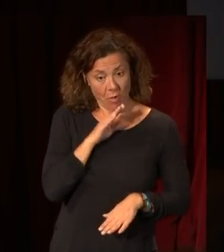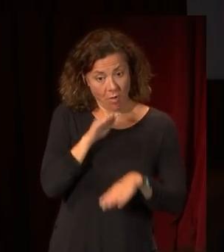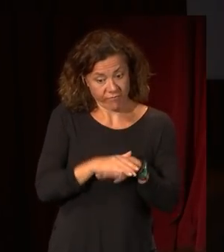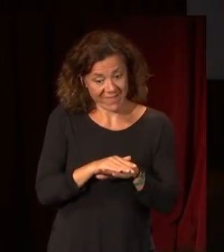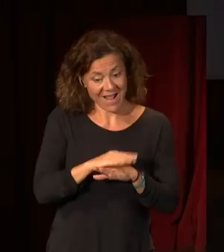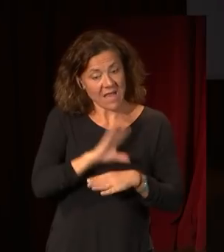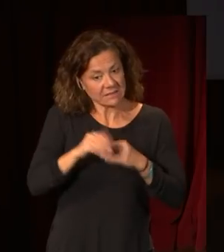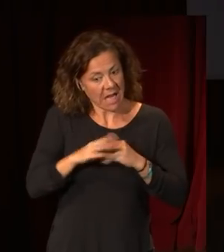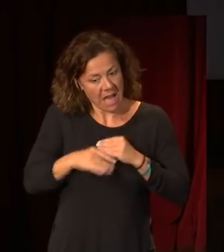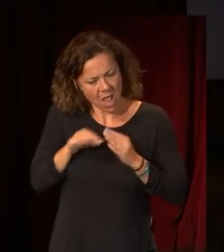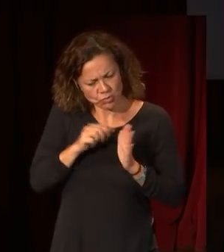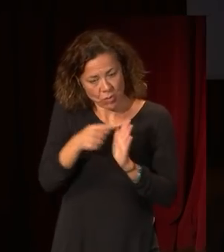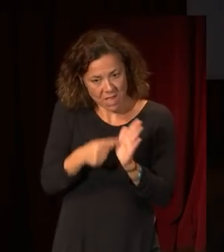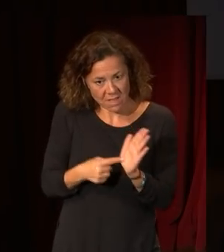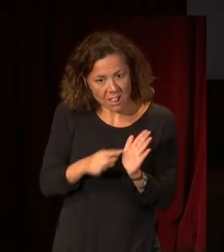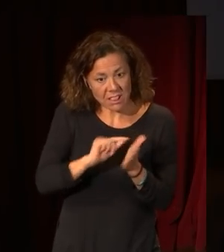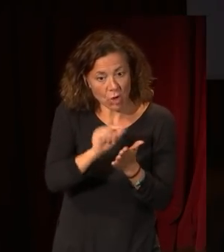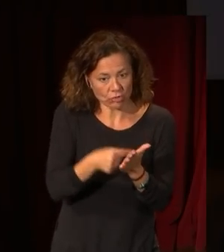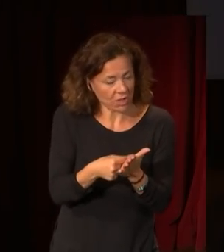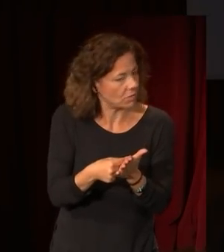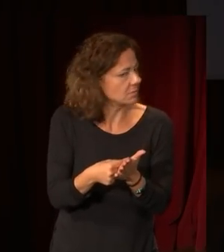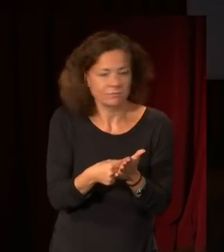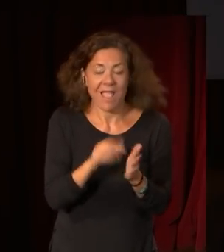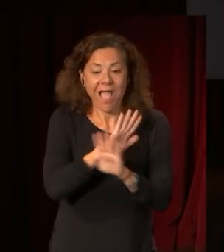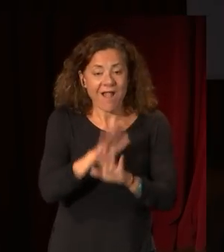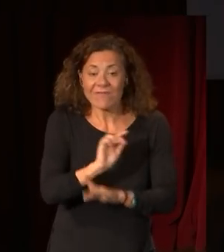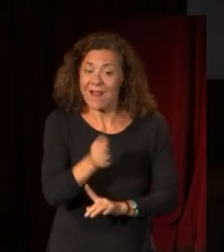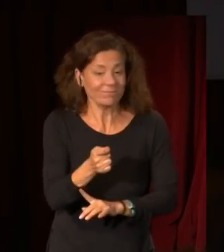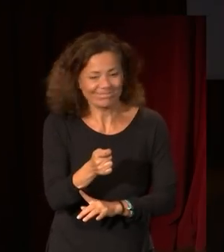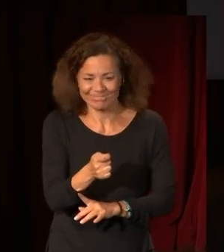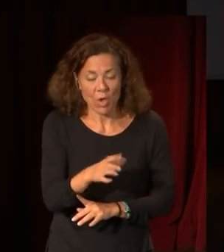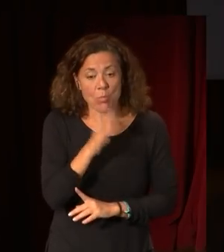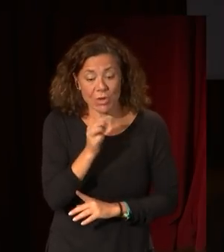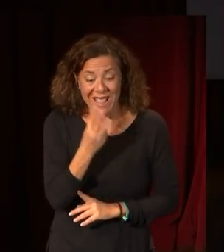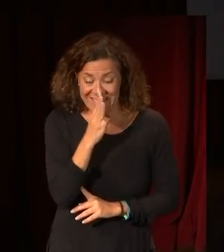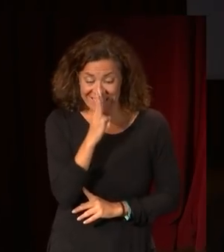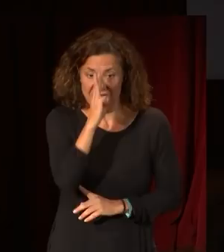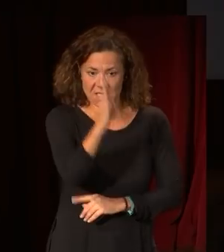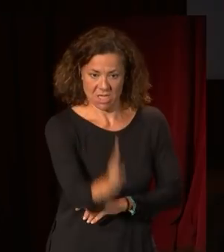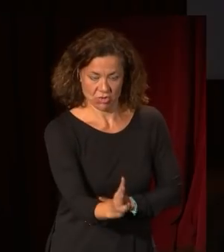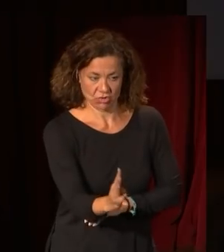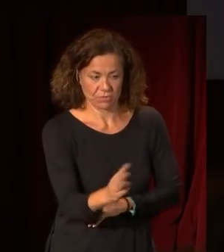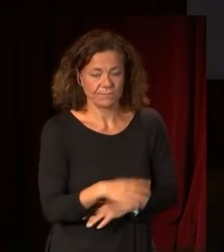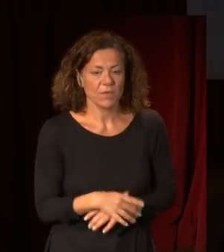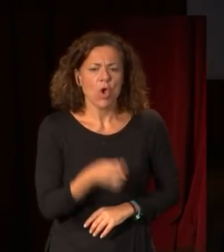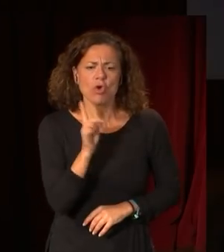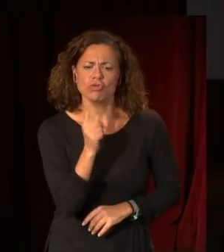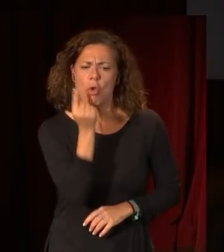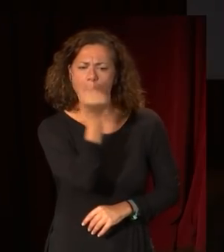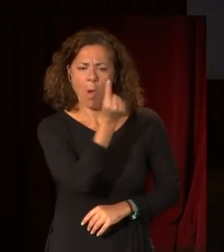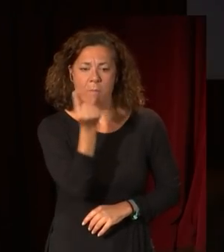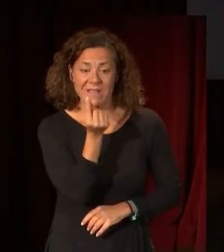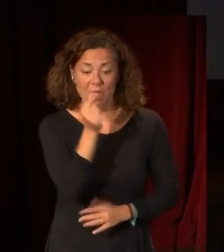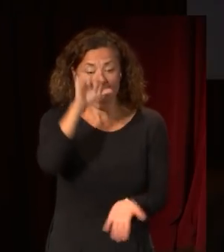cláusulas del contrato lo cierto es que no cumplió con ellas porque tres años más tarde sólo había pintado la